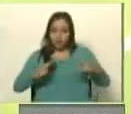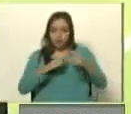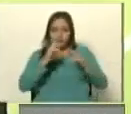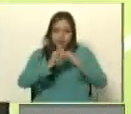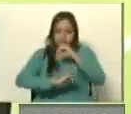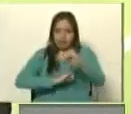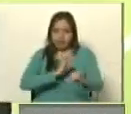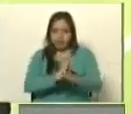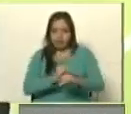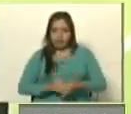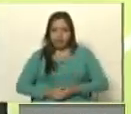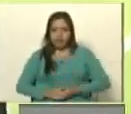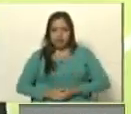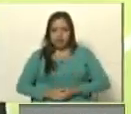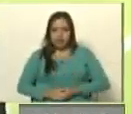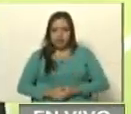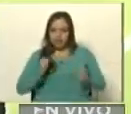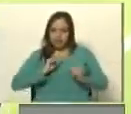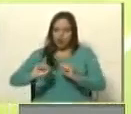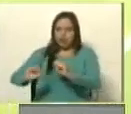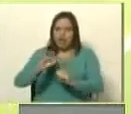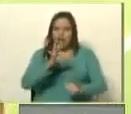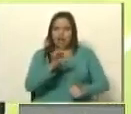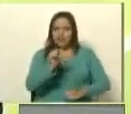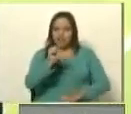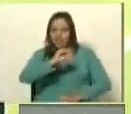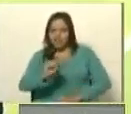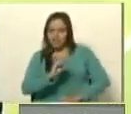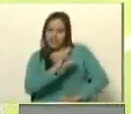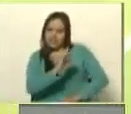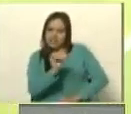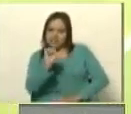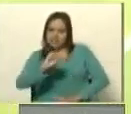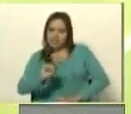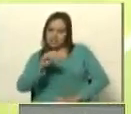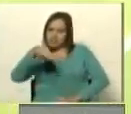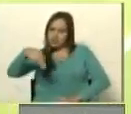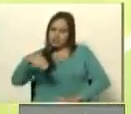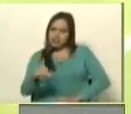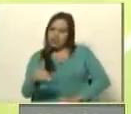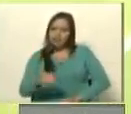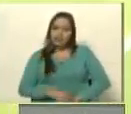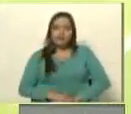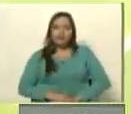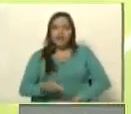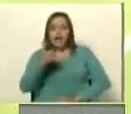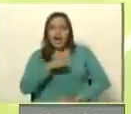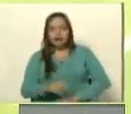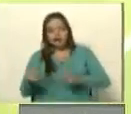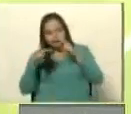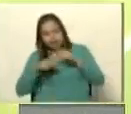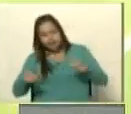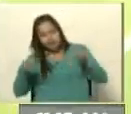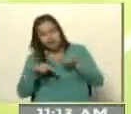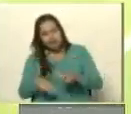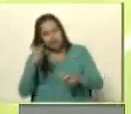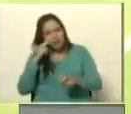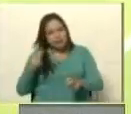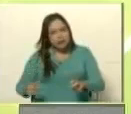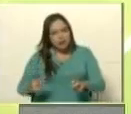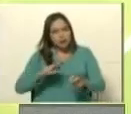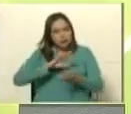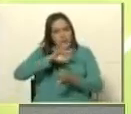internacional contra el fascismo, contra el tema de los medios, sin duda se va a hacer un análisis, ¿no?, morfológico,